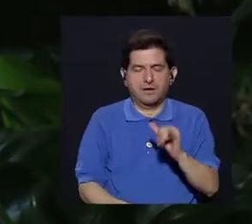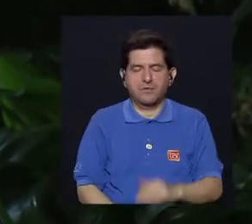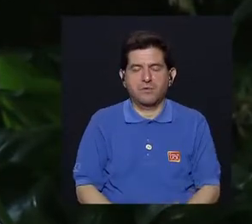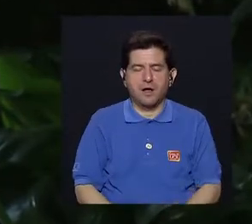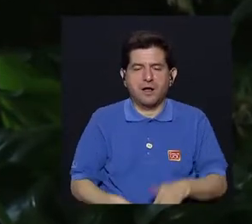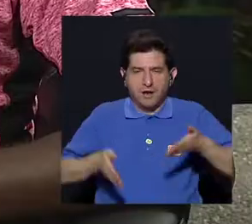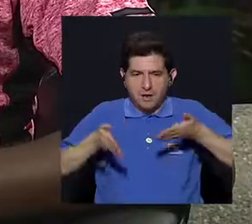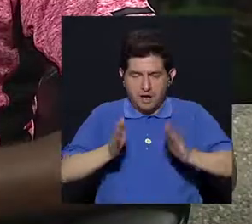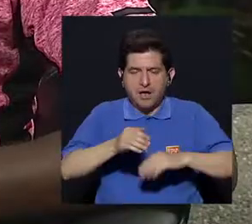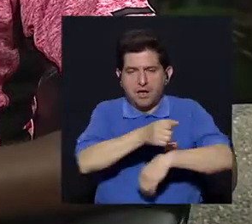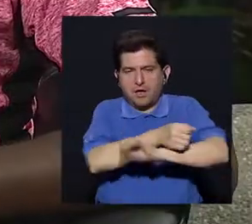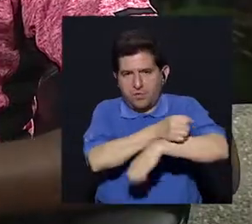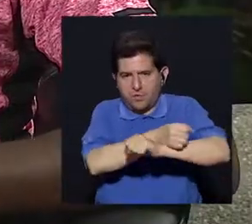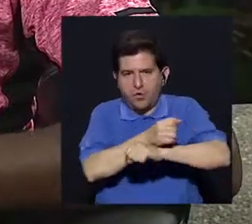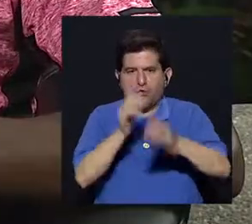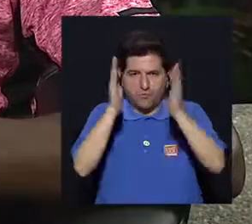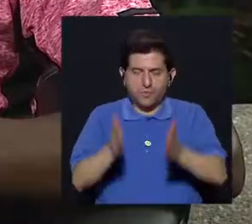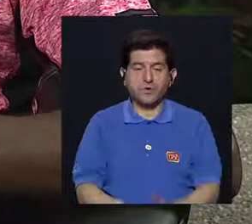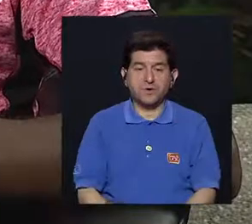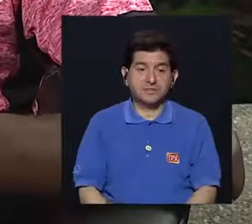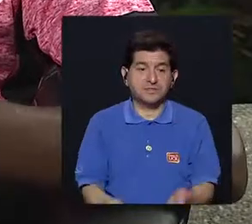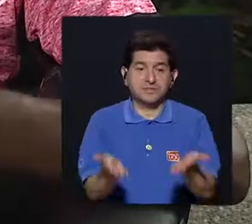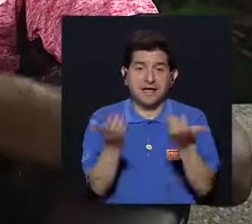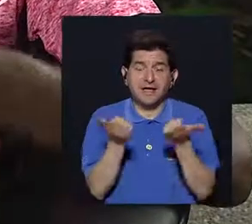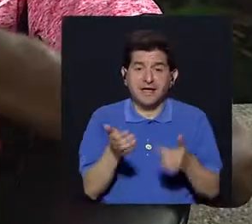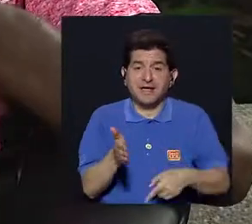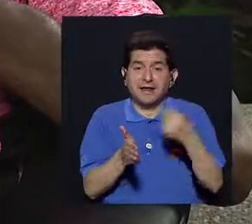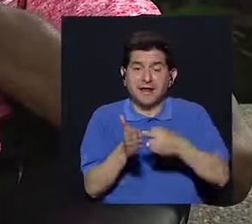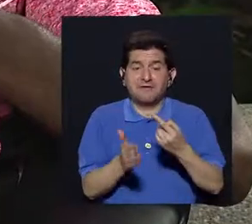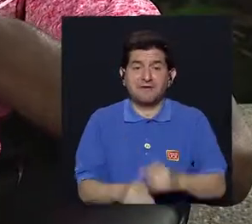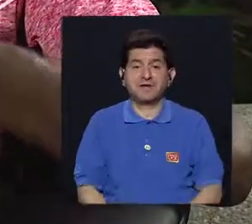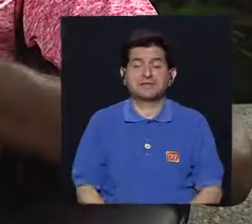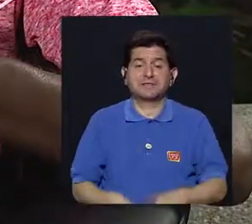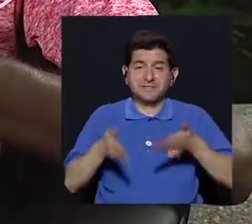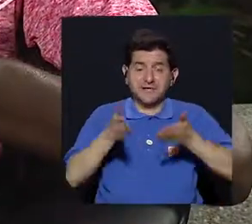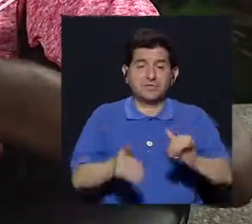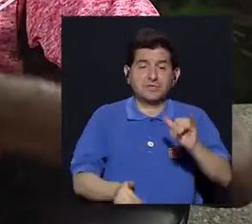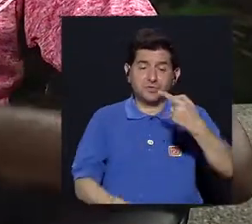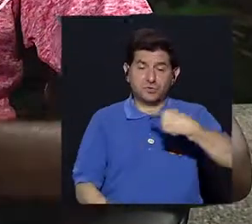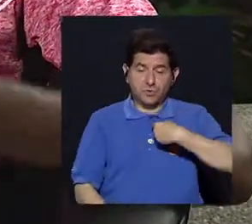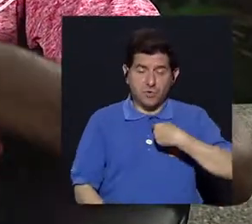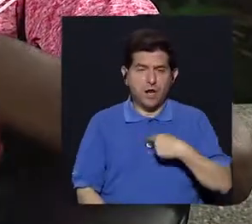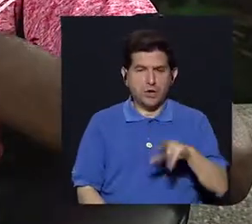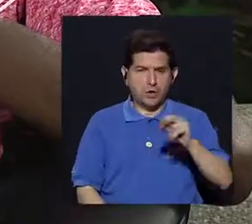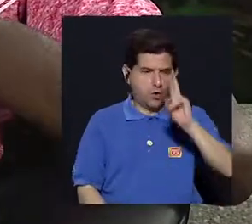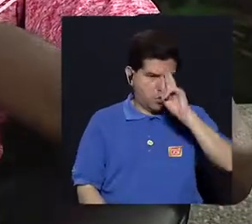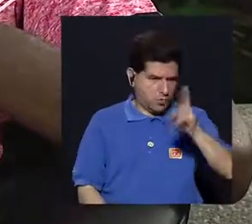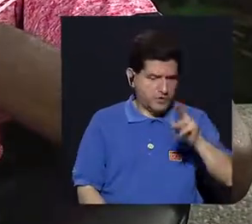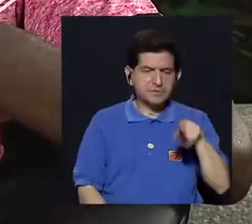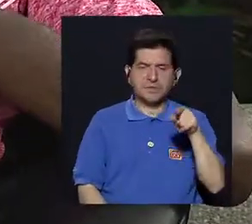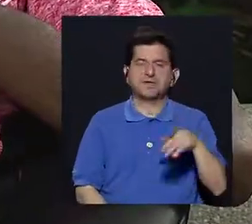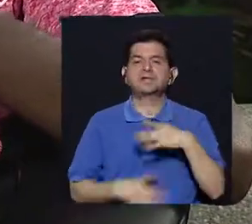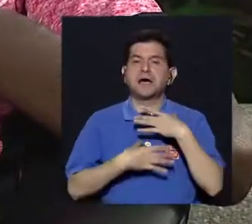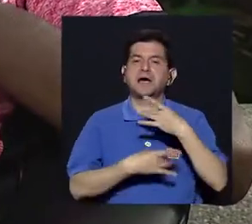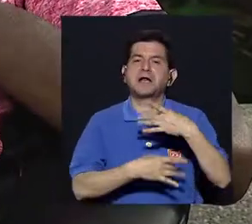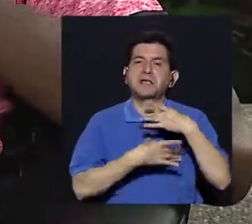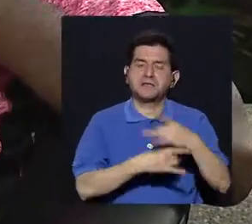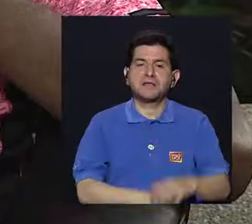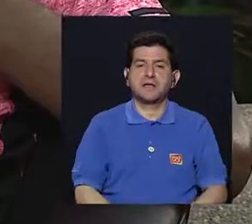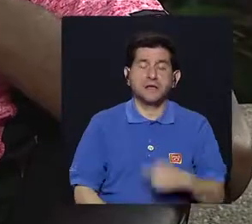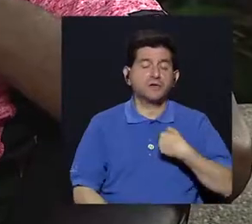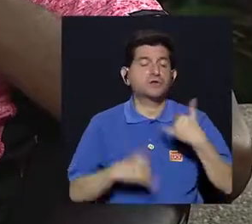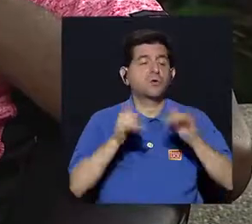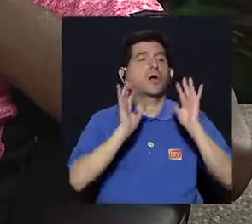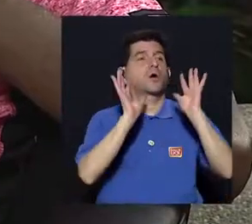sea futbolista. No, es que a veces queremos que nuestros hijos sean lo que nosotros fuimos, y no es así. Yo tengo que respetar los intereses. Pues si yo